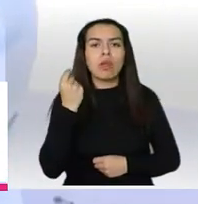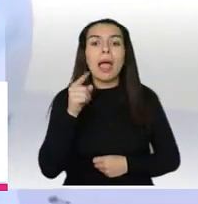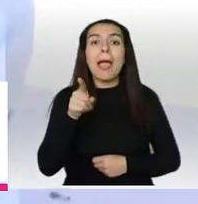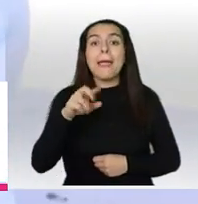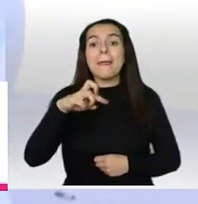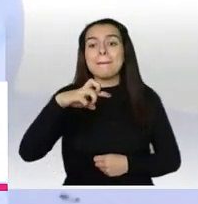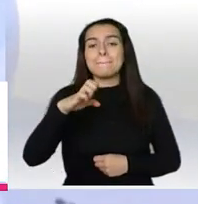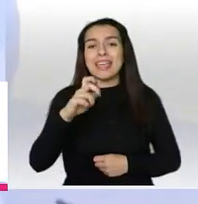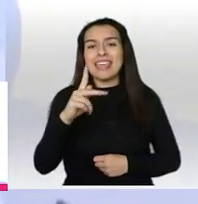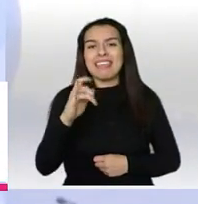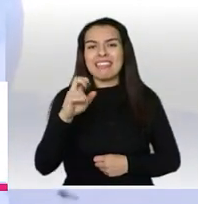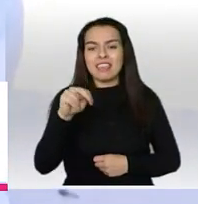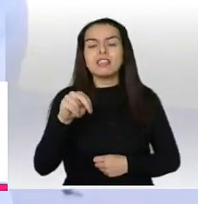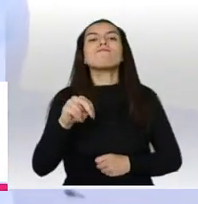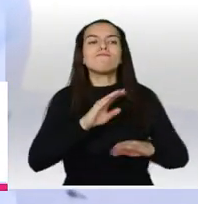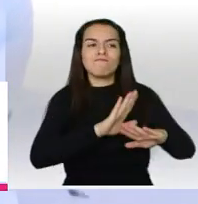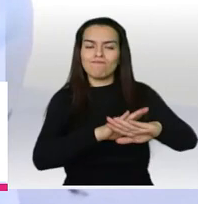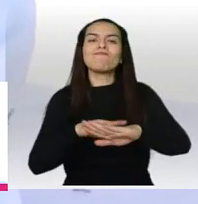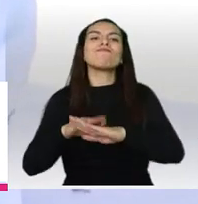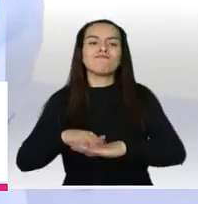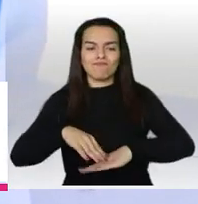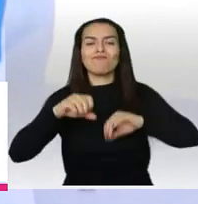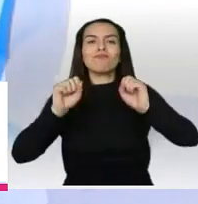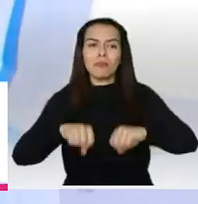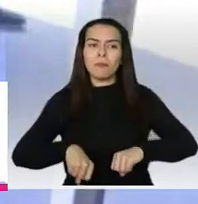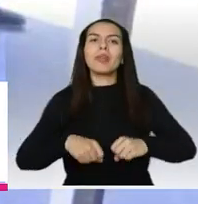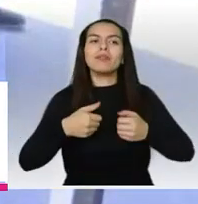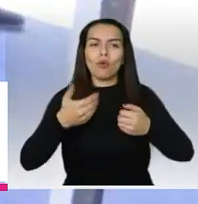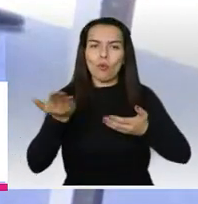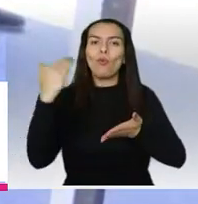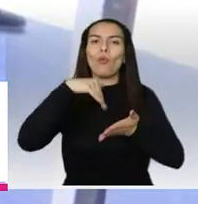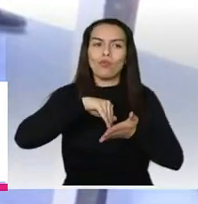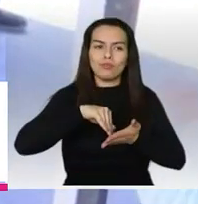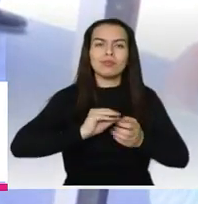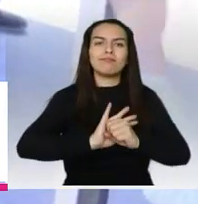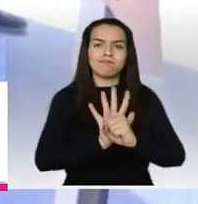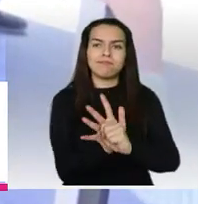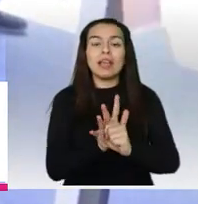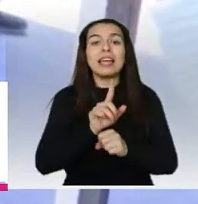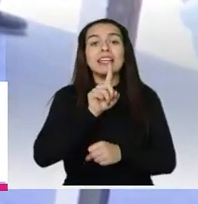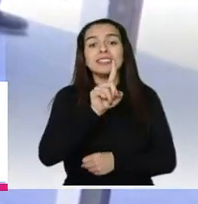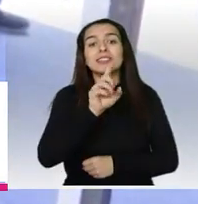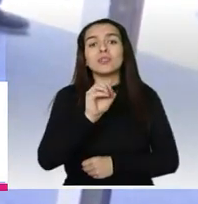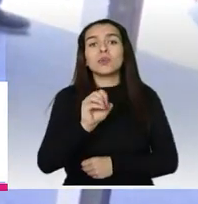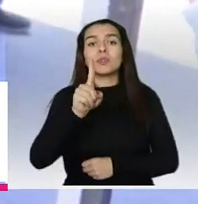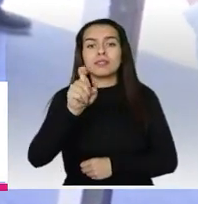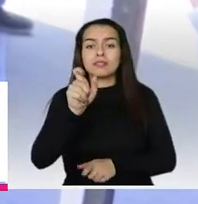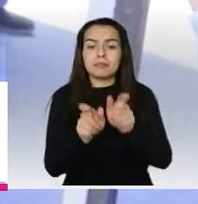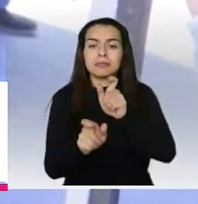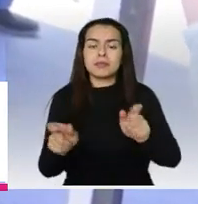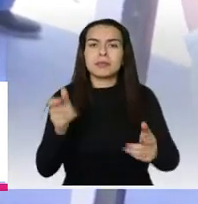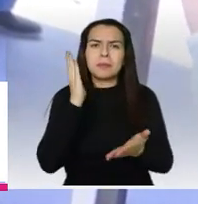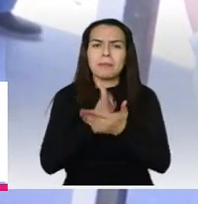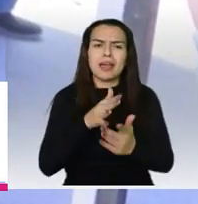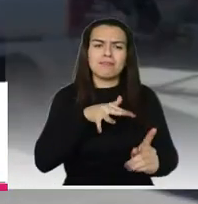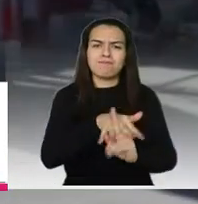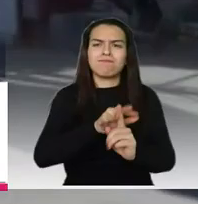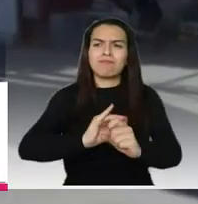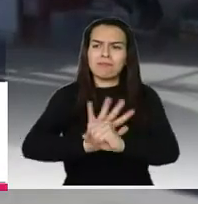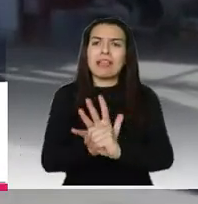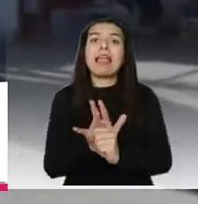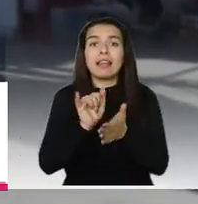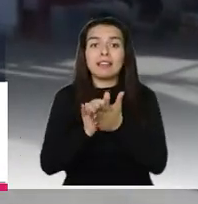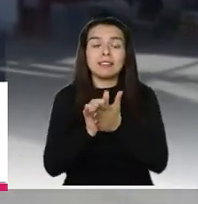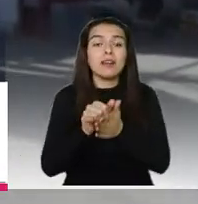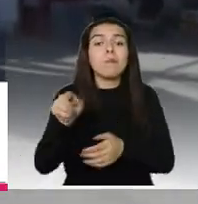en el mercado más grande de la capital china. Ya van 106 contagios desde el pasado jueves, por lo que 29 comunidades volvieron a entrar en confinamiento